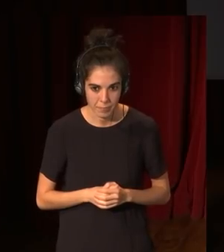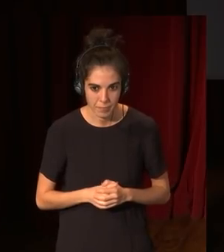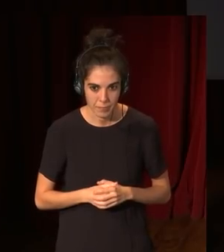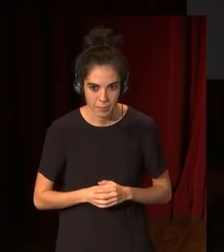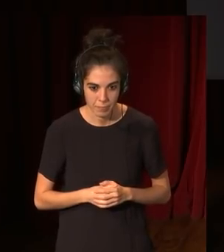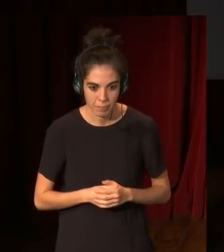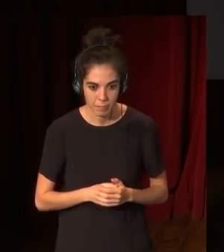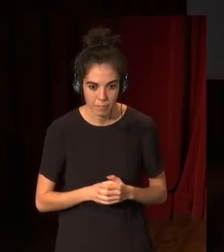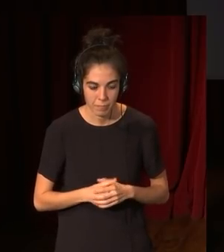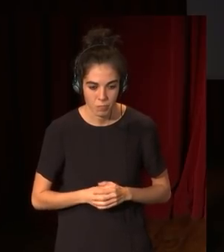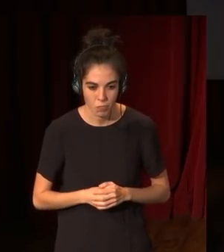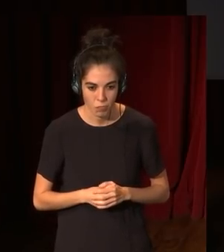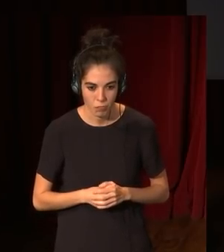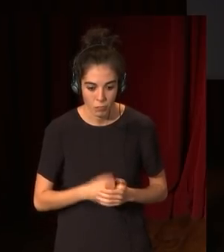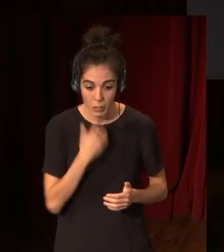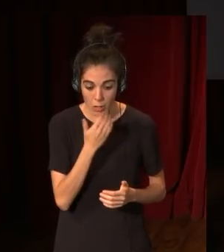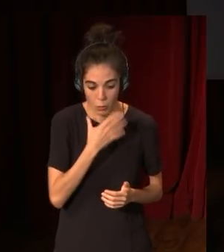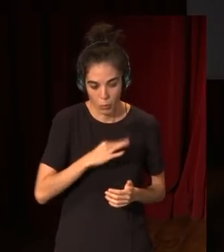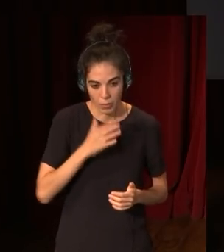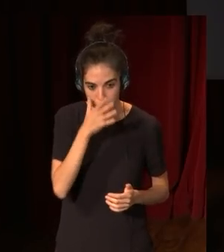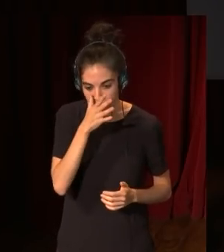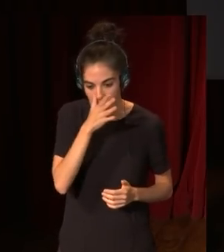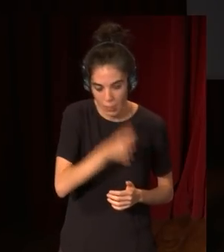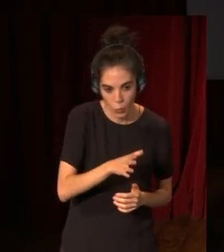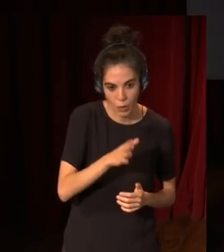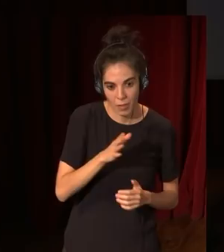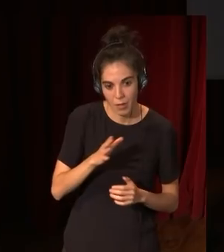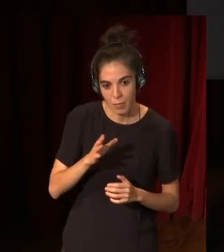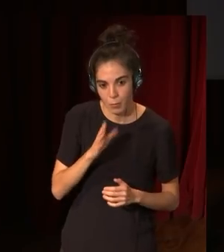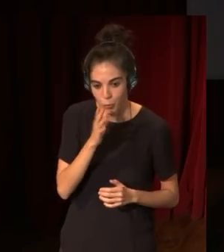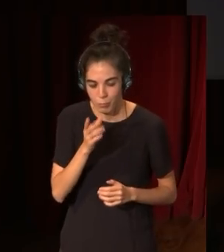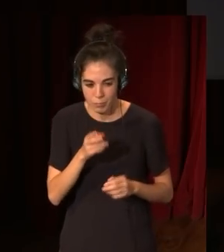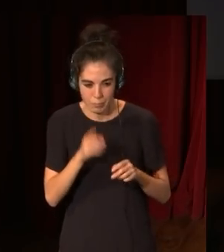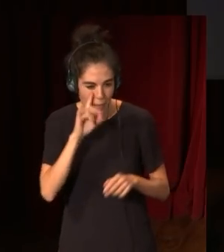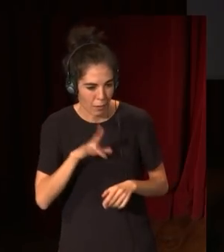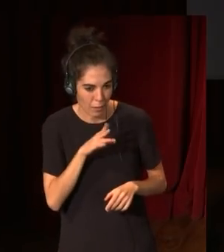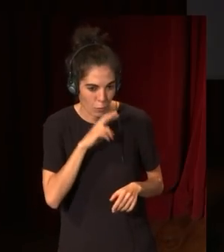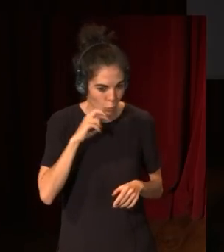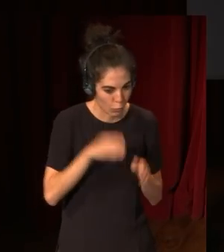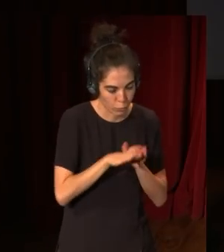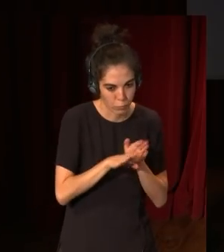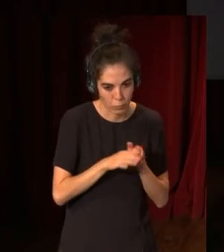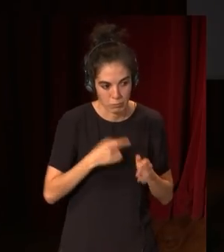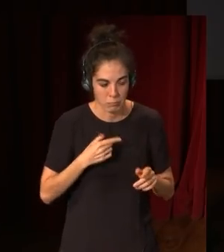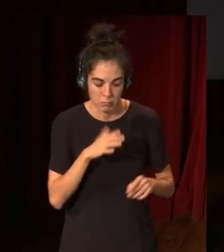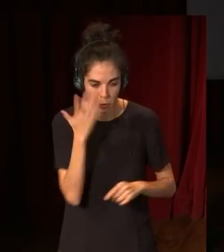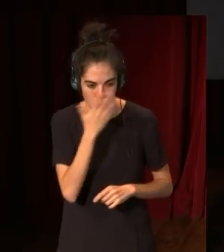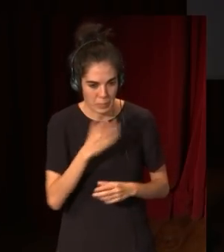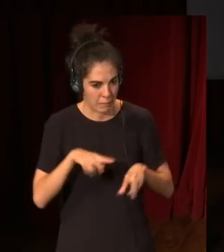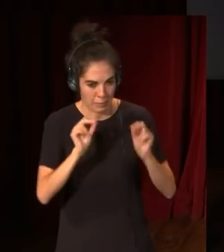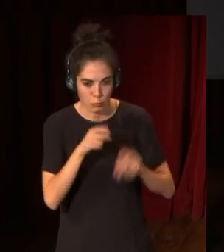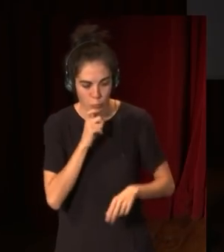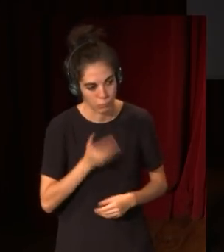denuncia que le pudiera llevar ante los tribunales inquisitoriales es una obra donde digamos se